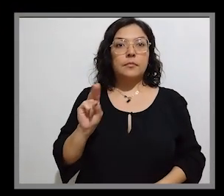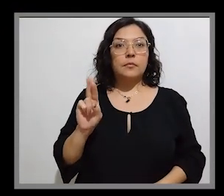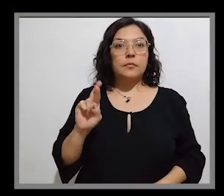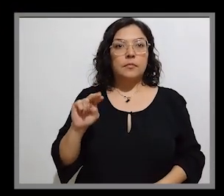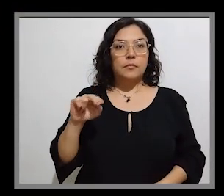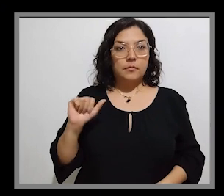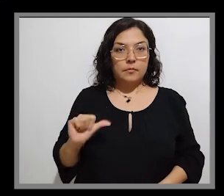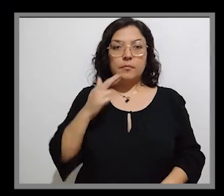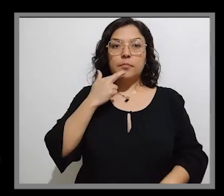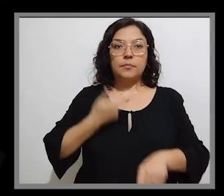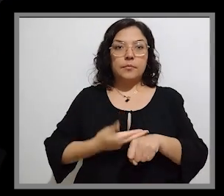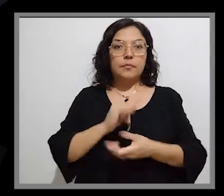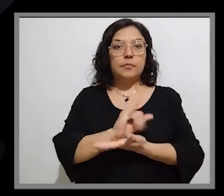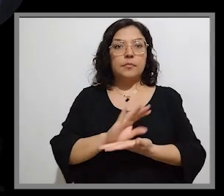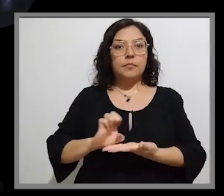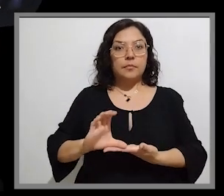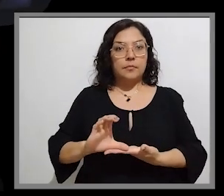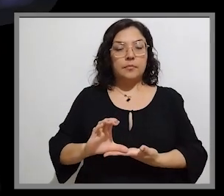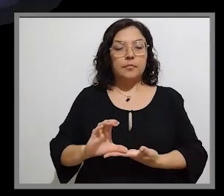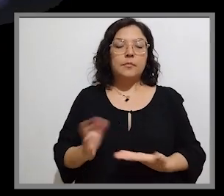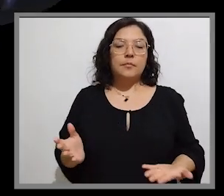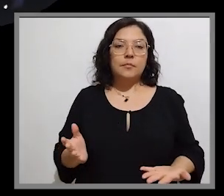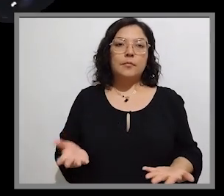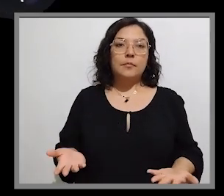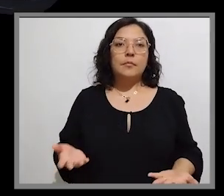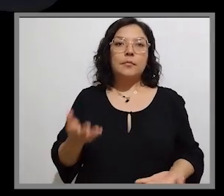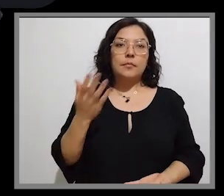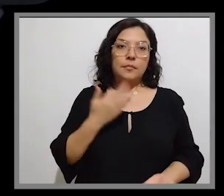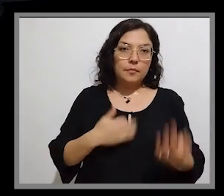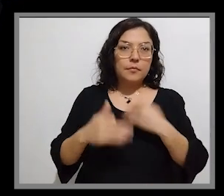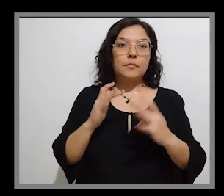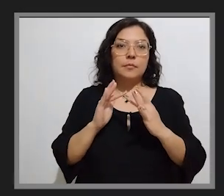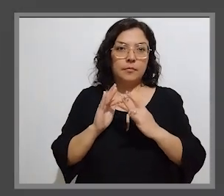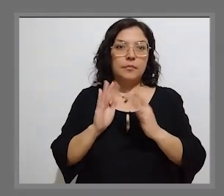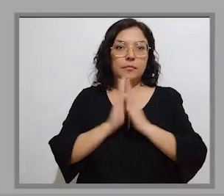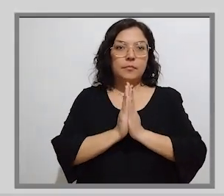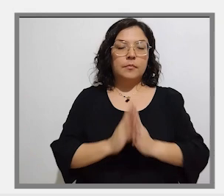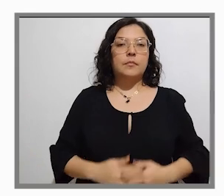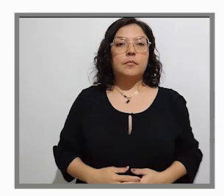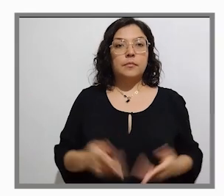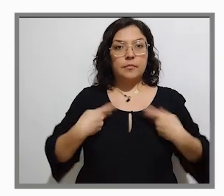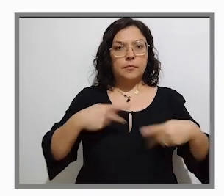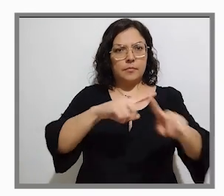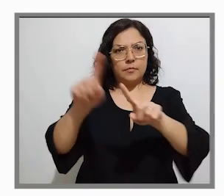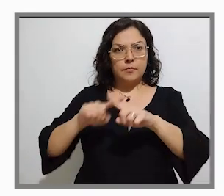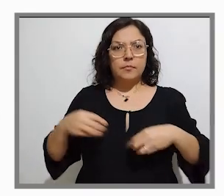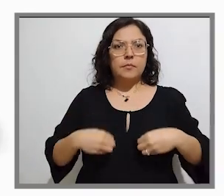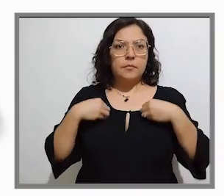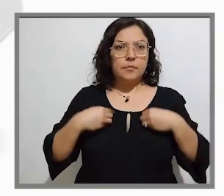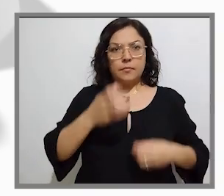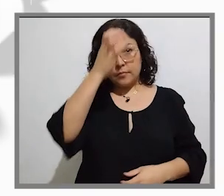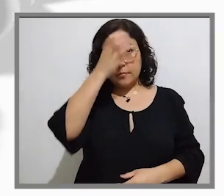producción del Instituto Electoral de Coahuila. Como siempre, les saludamos y le invitamos a que se quede con nosotros. Protagonistas de la